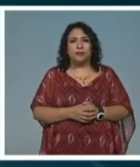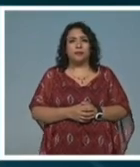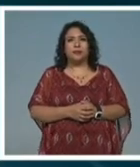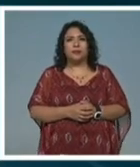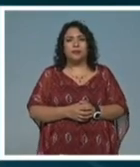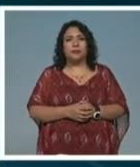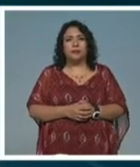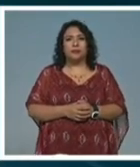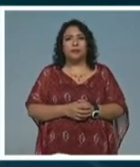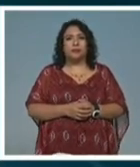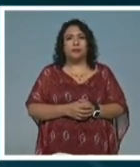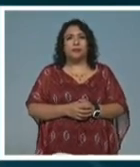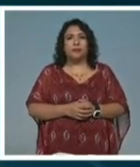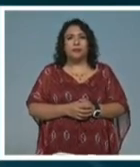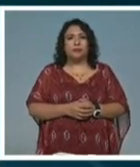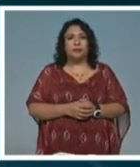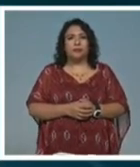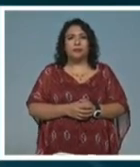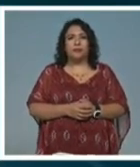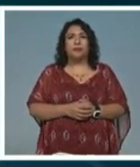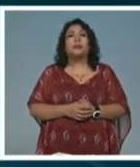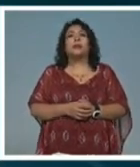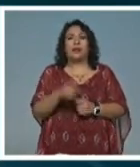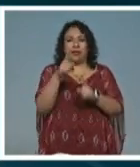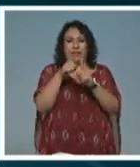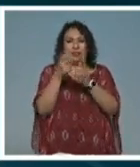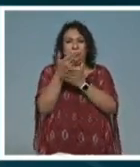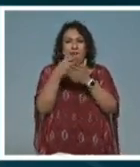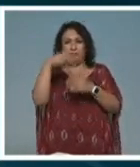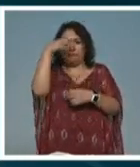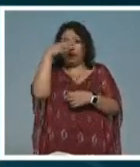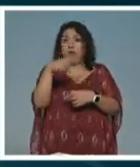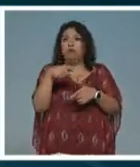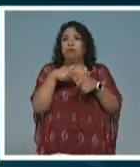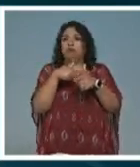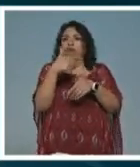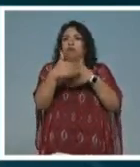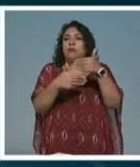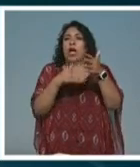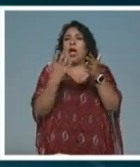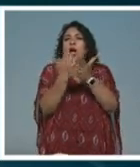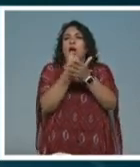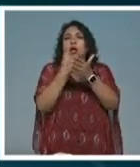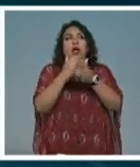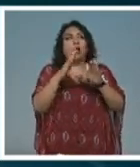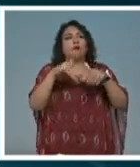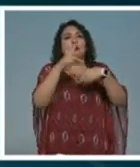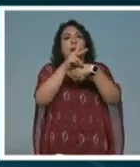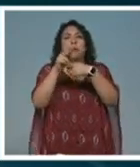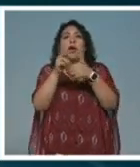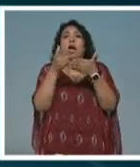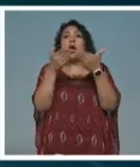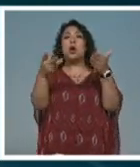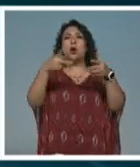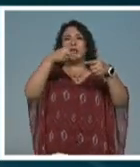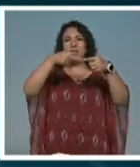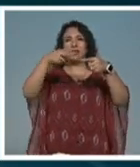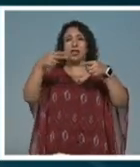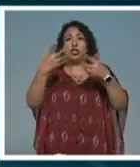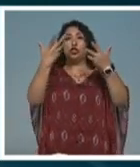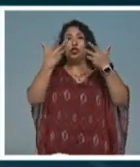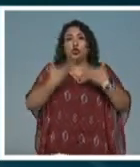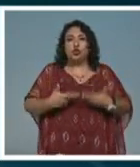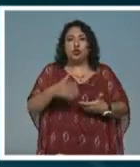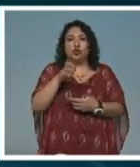que este no era el mejor momento para... ¡Déjame ser! La animación mexicana sigue cosechando triunfos en el extranjero. Esta vez, la serie Sustos de